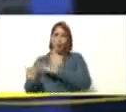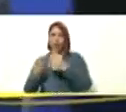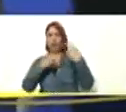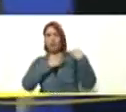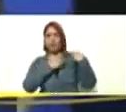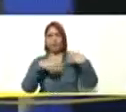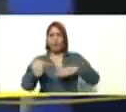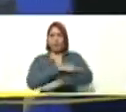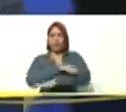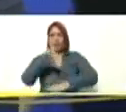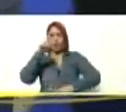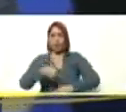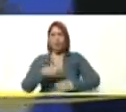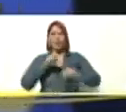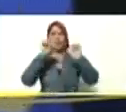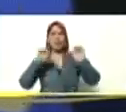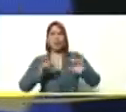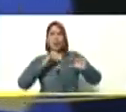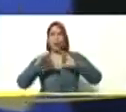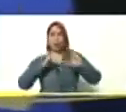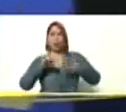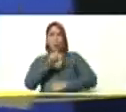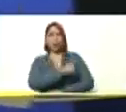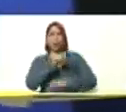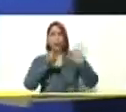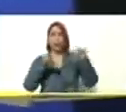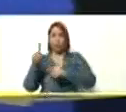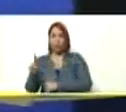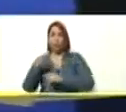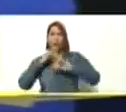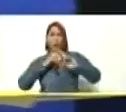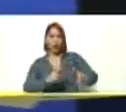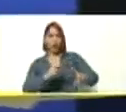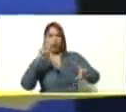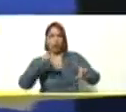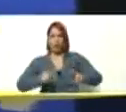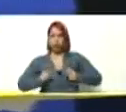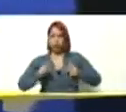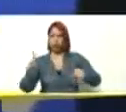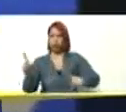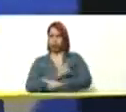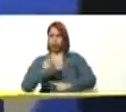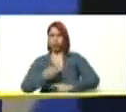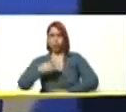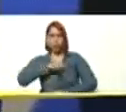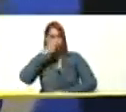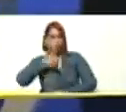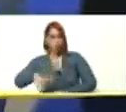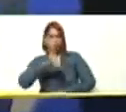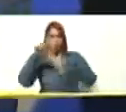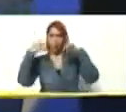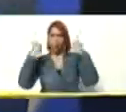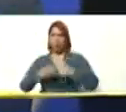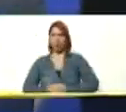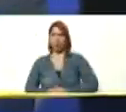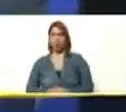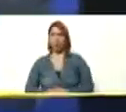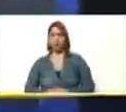comunicación bidireccional, así como el 171, para darle respuesta oportuna e inmediata a nuestro pueblo guaireño.